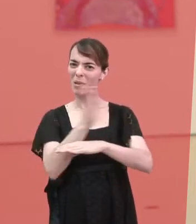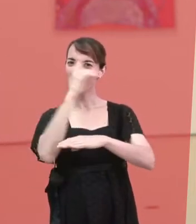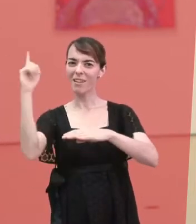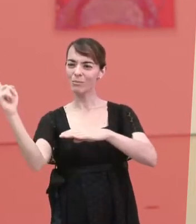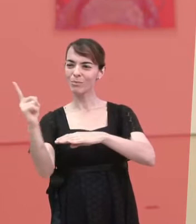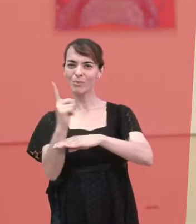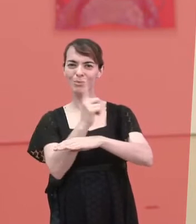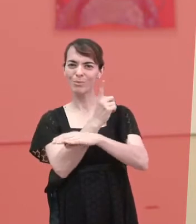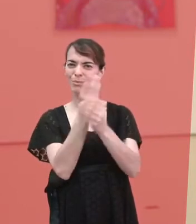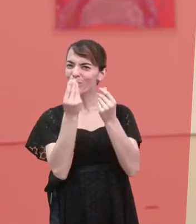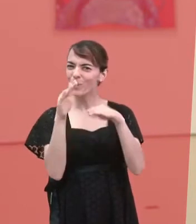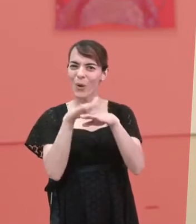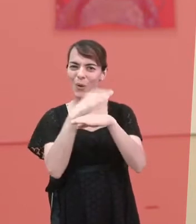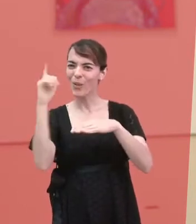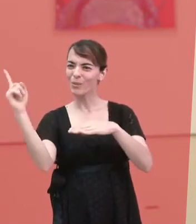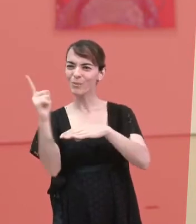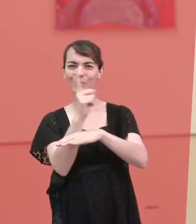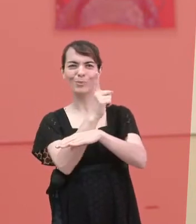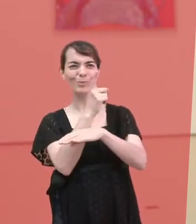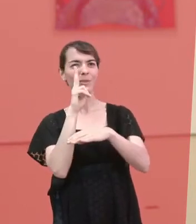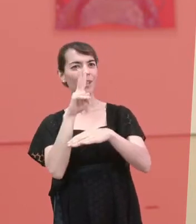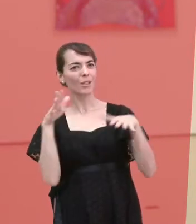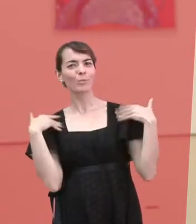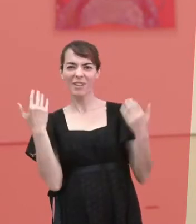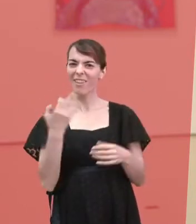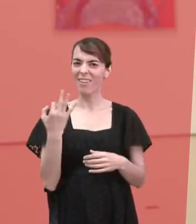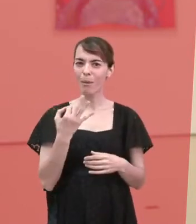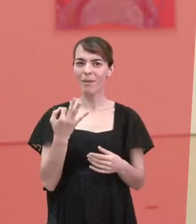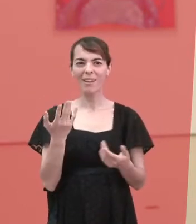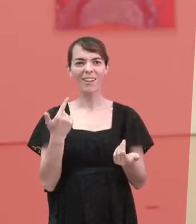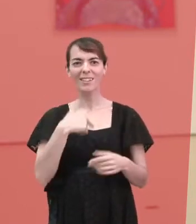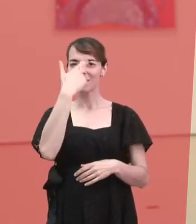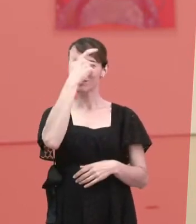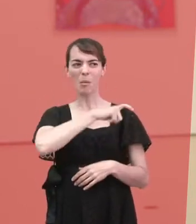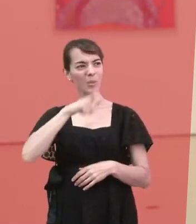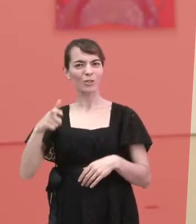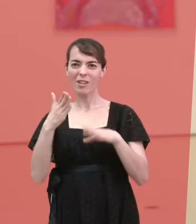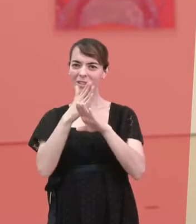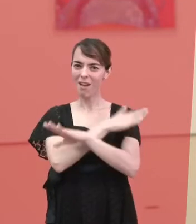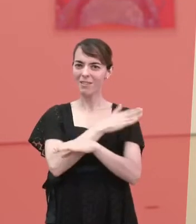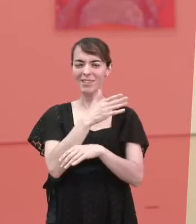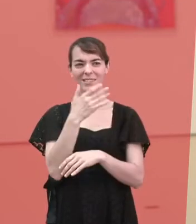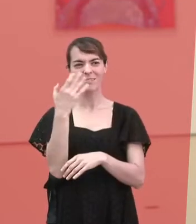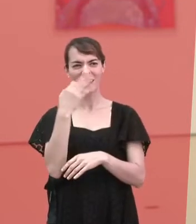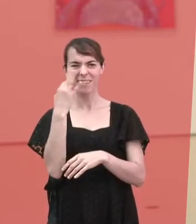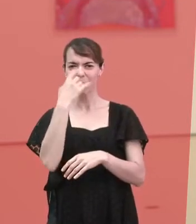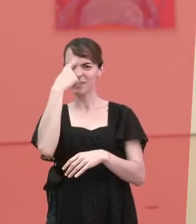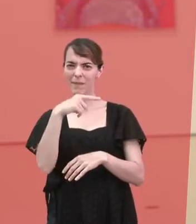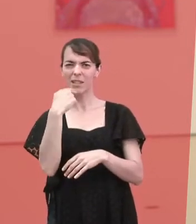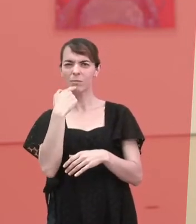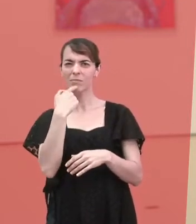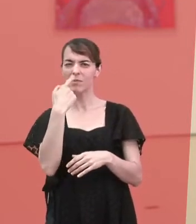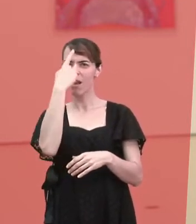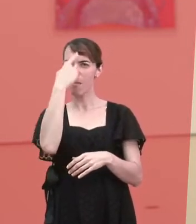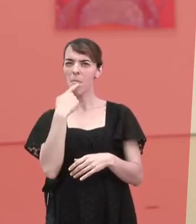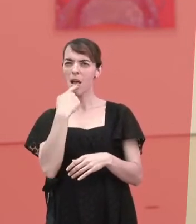nosotros con un leve roce y tiene que estar uno advertido de aquella imagen